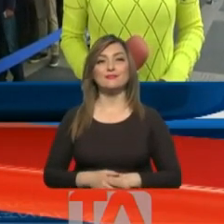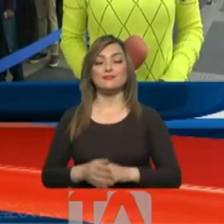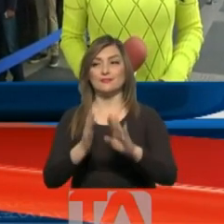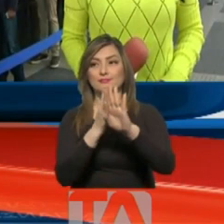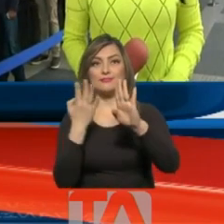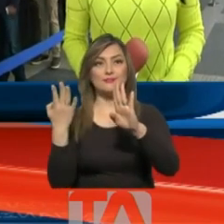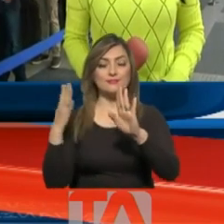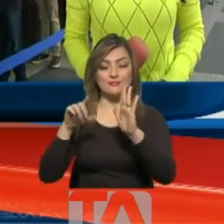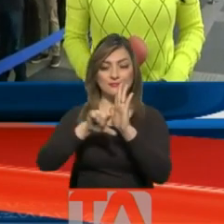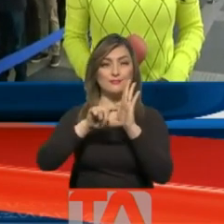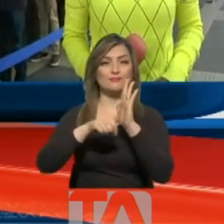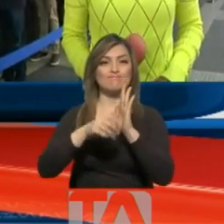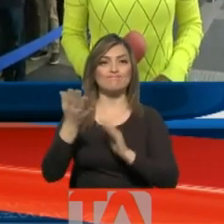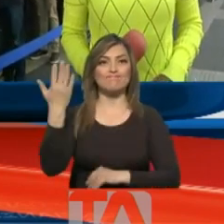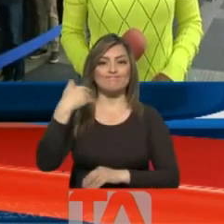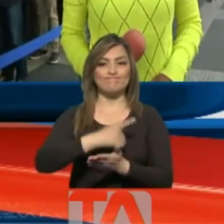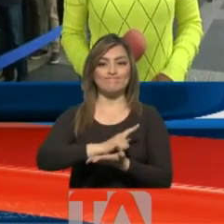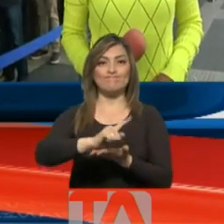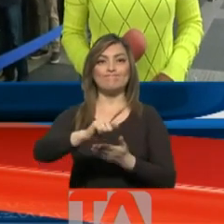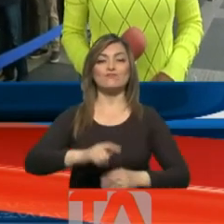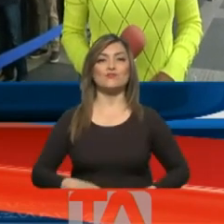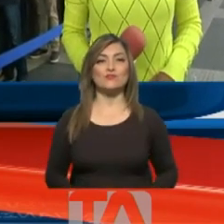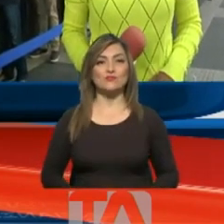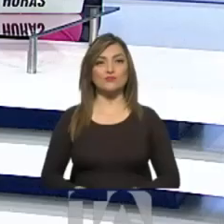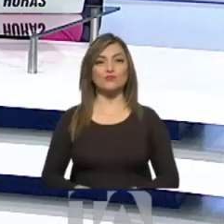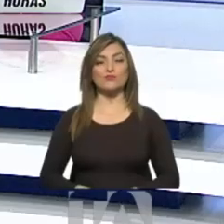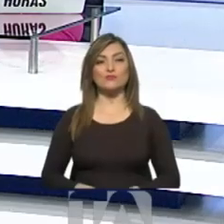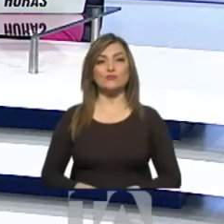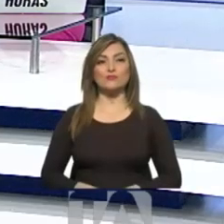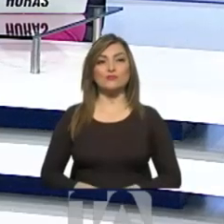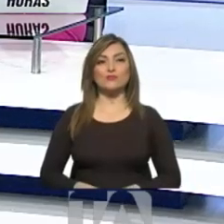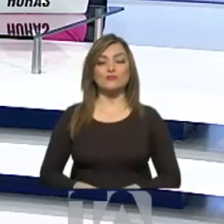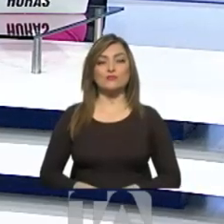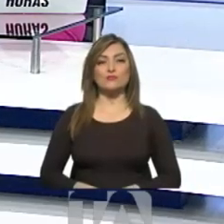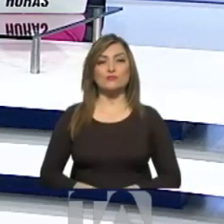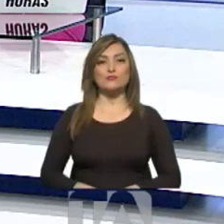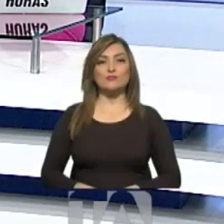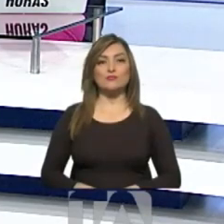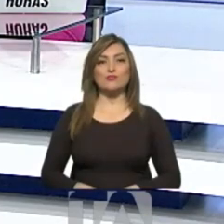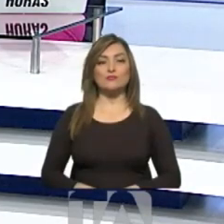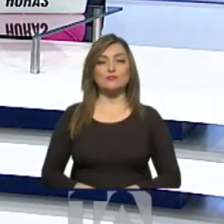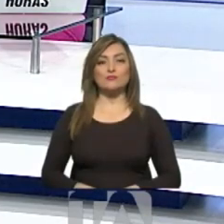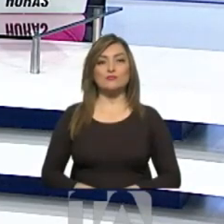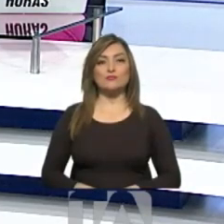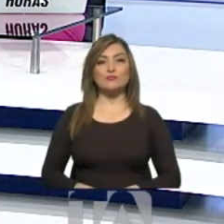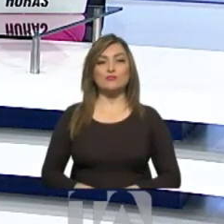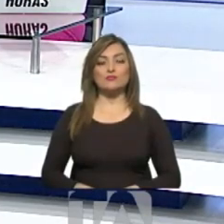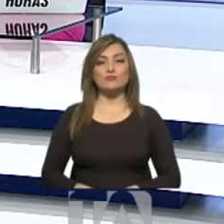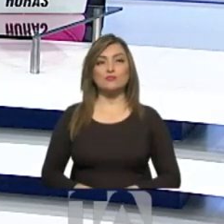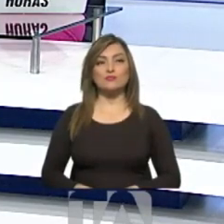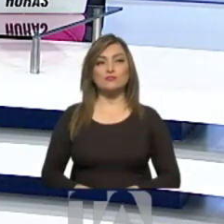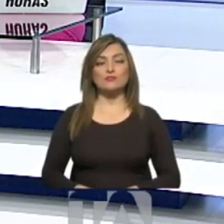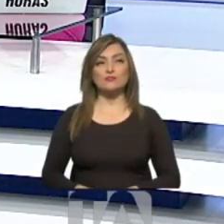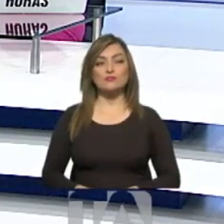en el Registro Civil las hemos visto durante toda esta semana. Realmente, como decían las ciudadanas en la microonda de